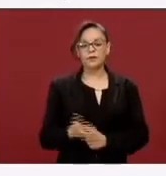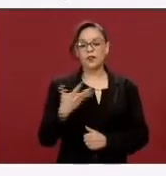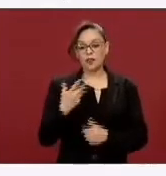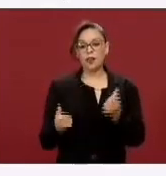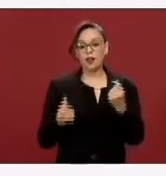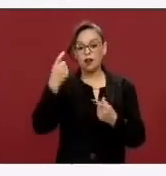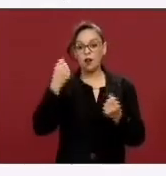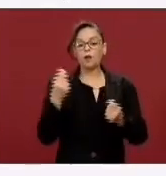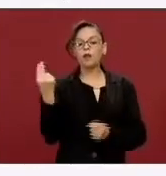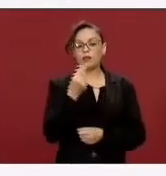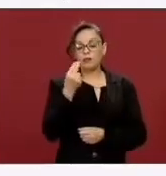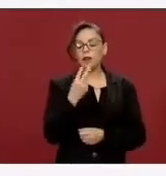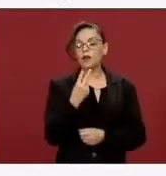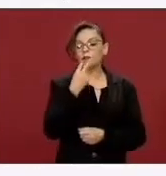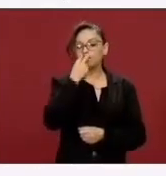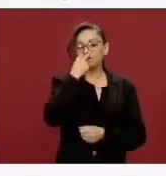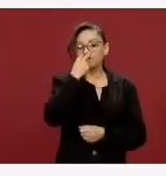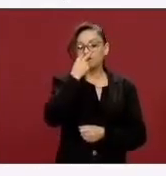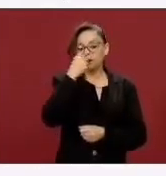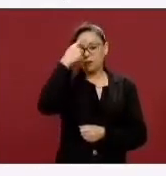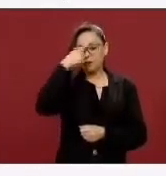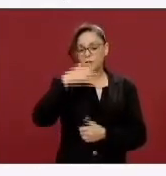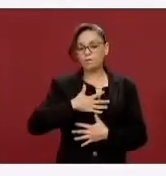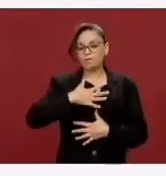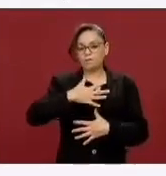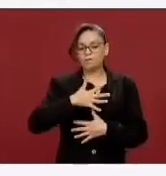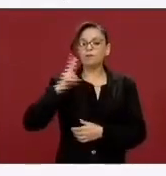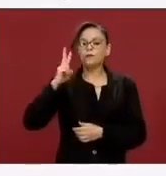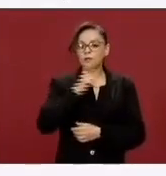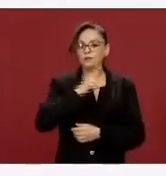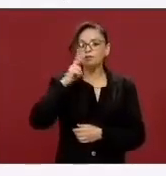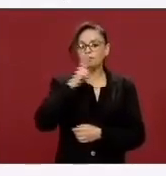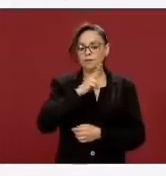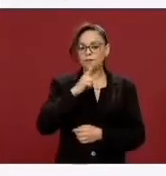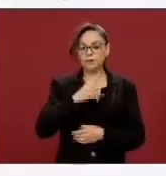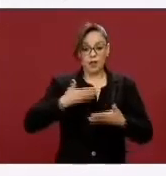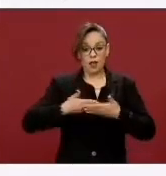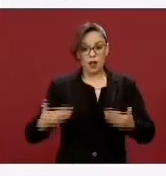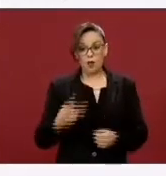intubación mecánica. Hasta el momento 2%, solamente 2% de estos